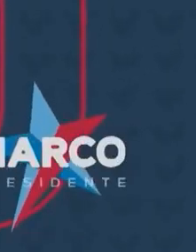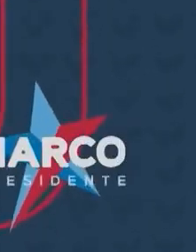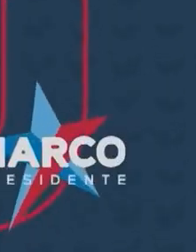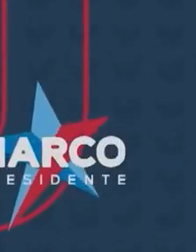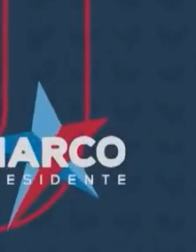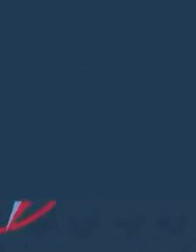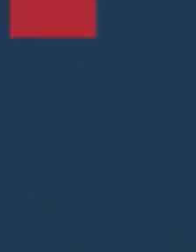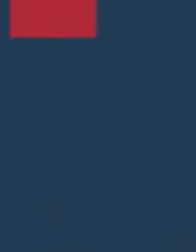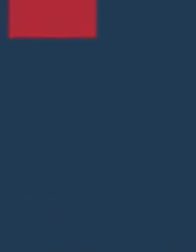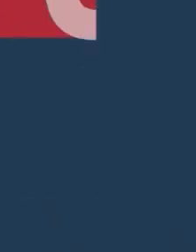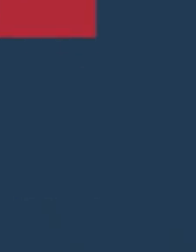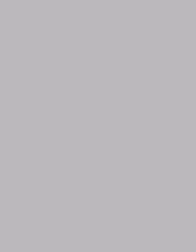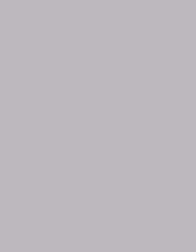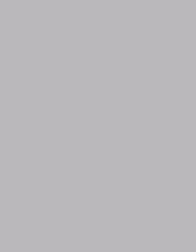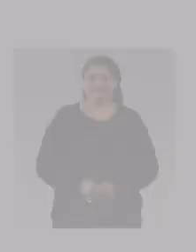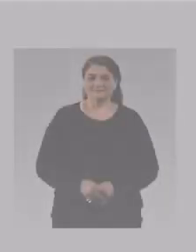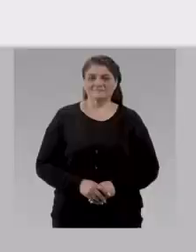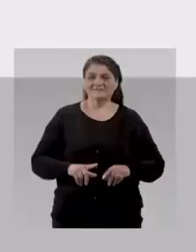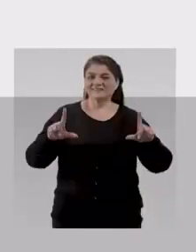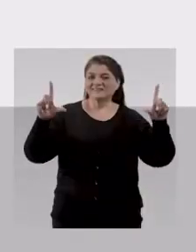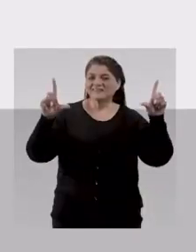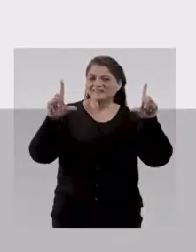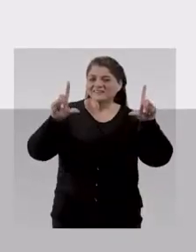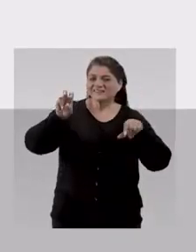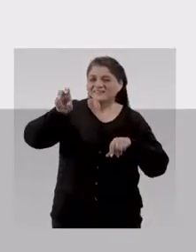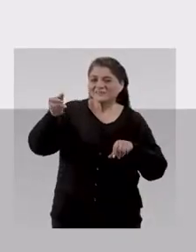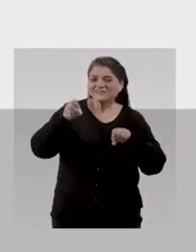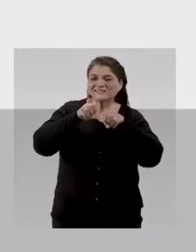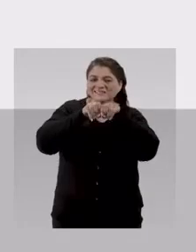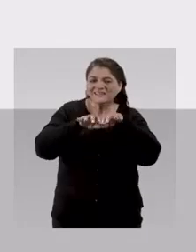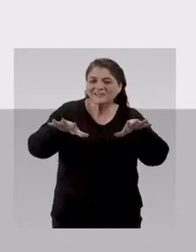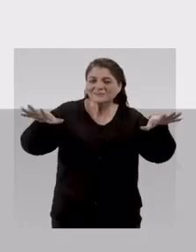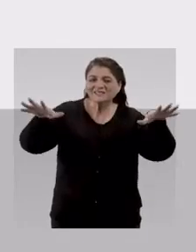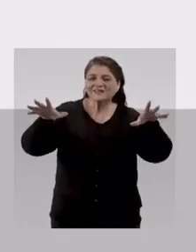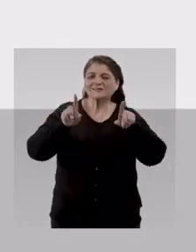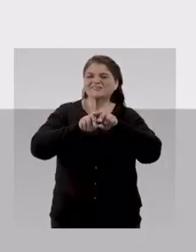Los canales de televisión han